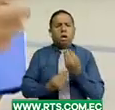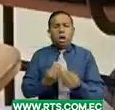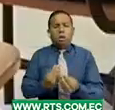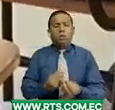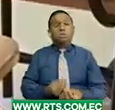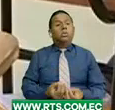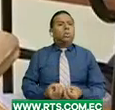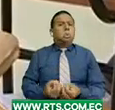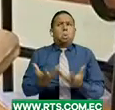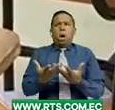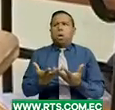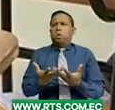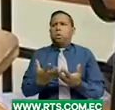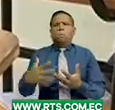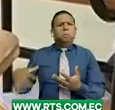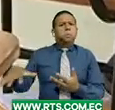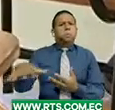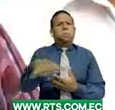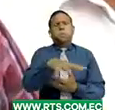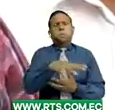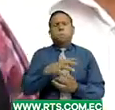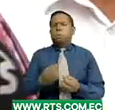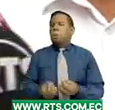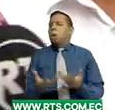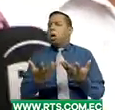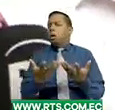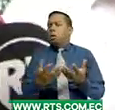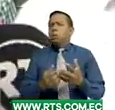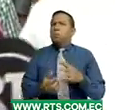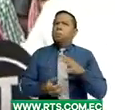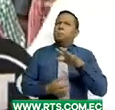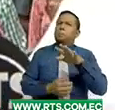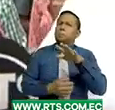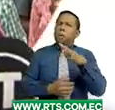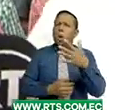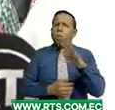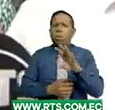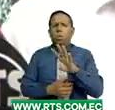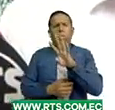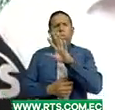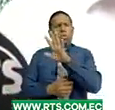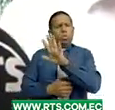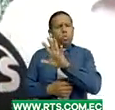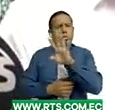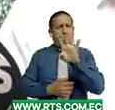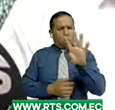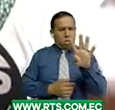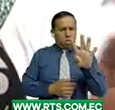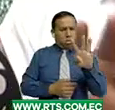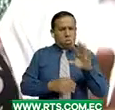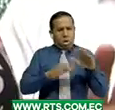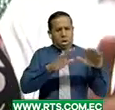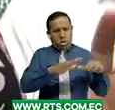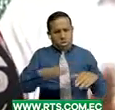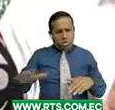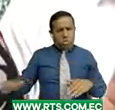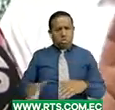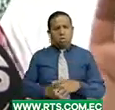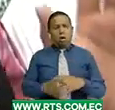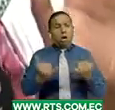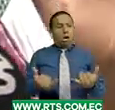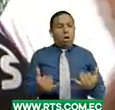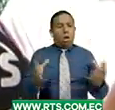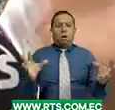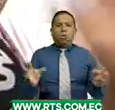¿Cuántos alumnos serían entre este par de colegios? Inicialmente estábamos 54 alumnos, pero ahora nos hemos reducido la población